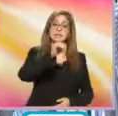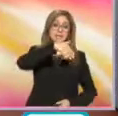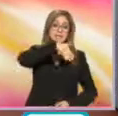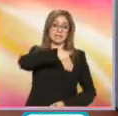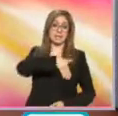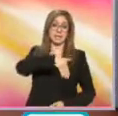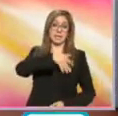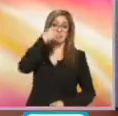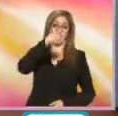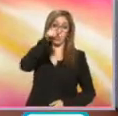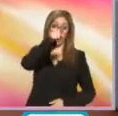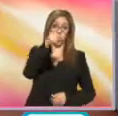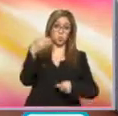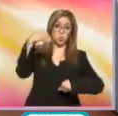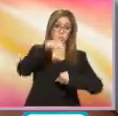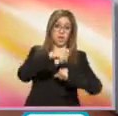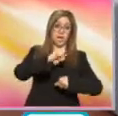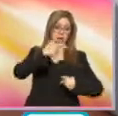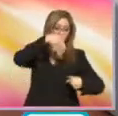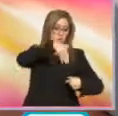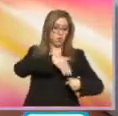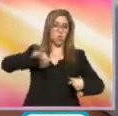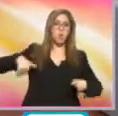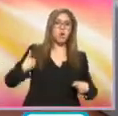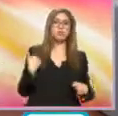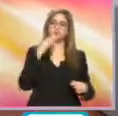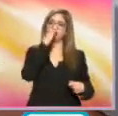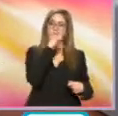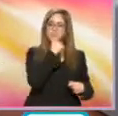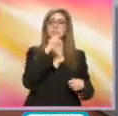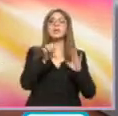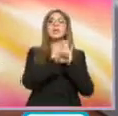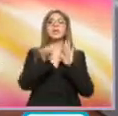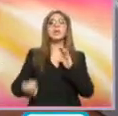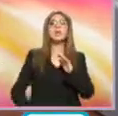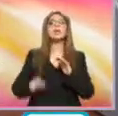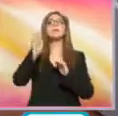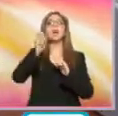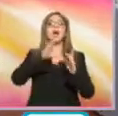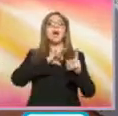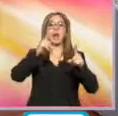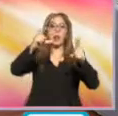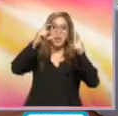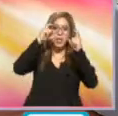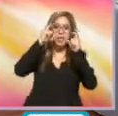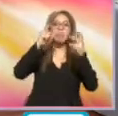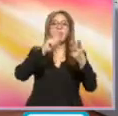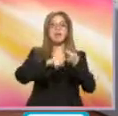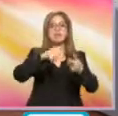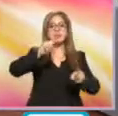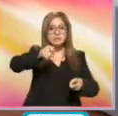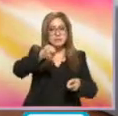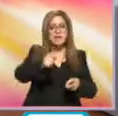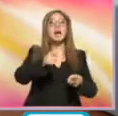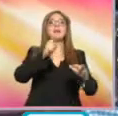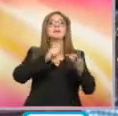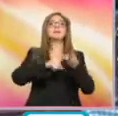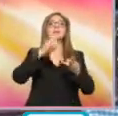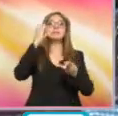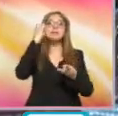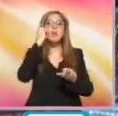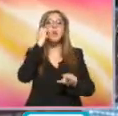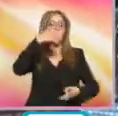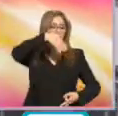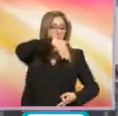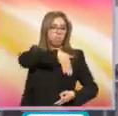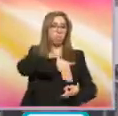puedes meter nada. Claro, ¿no? Nada, porque ya vemos en muchos corporativos, ya sabes, el que tiene los lentes, las llaves, el celular. ¿A poco no, Wendy, no ahora sé con qué, estos celulares tan